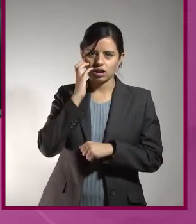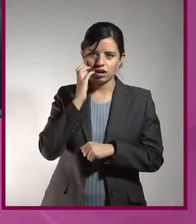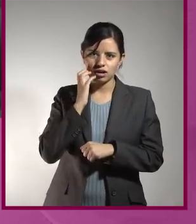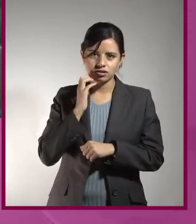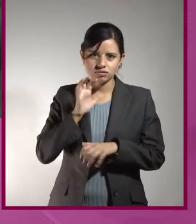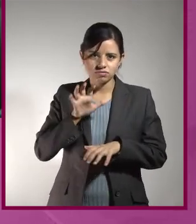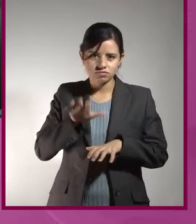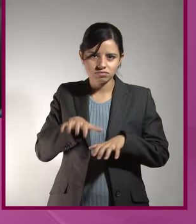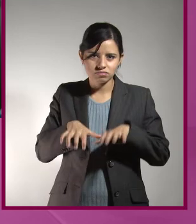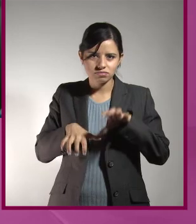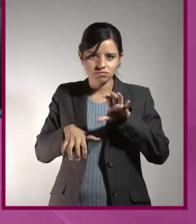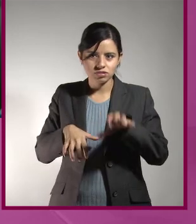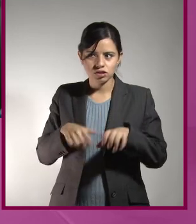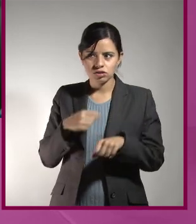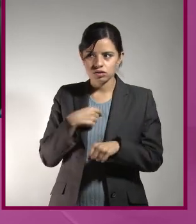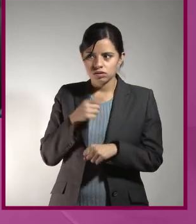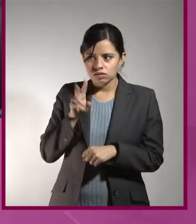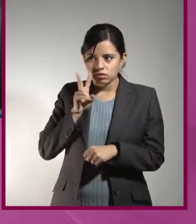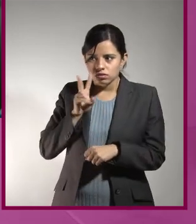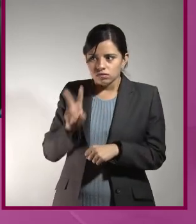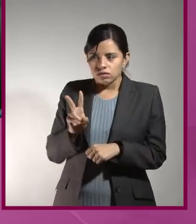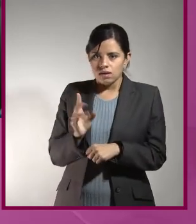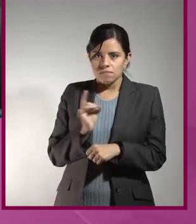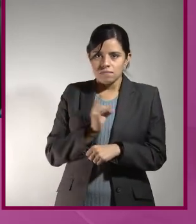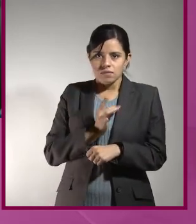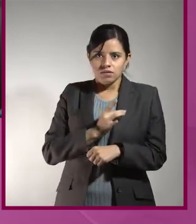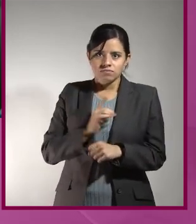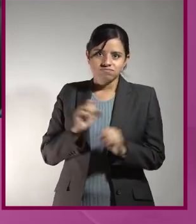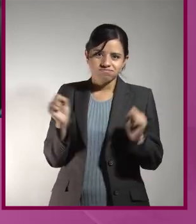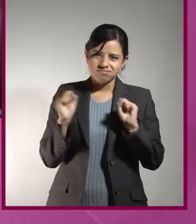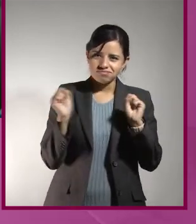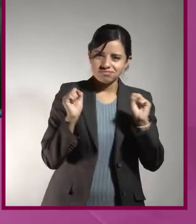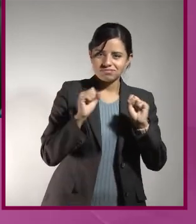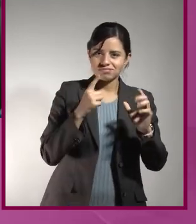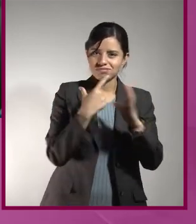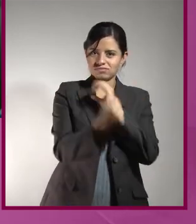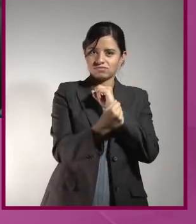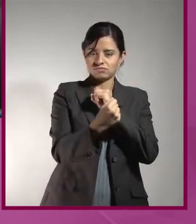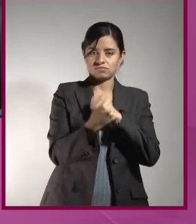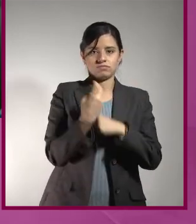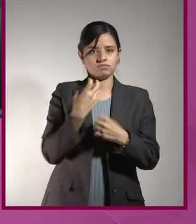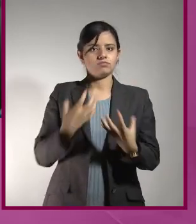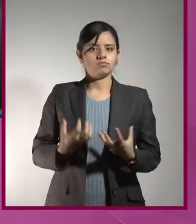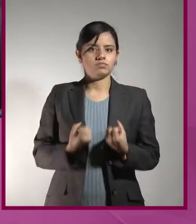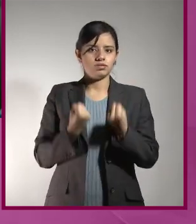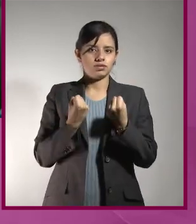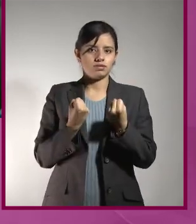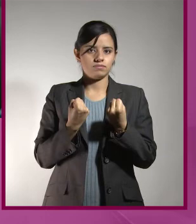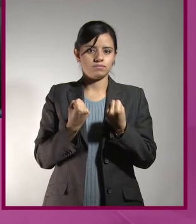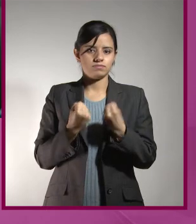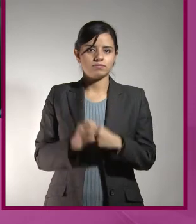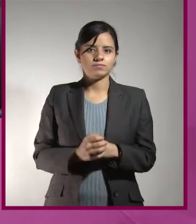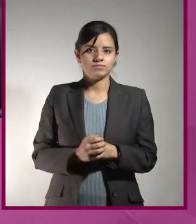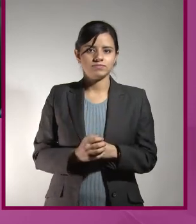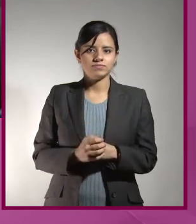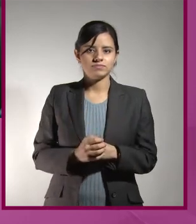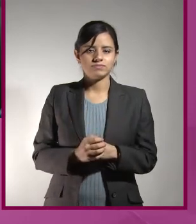pues el miedo me va a hacer correr y huir y así salvar la vida.